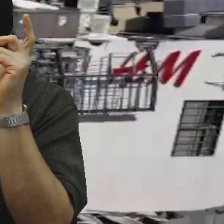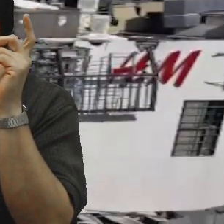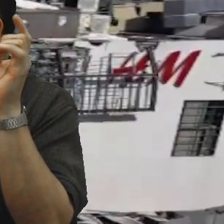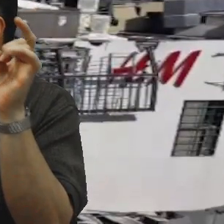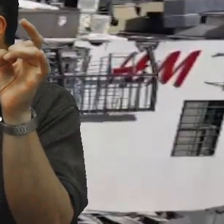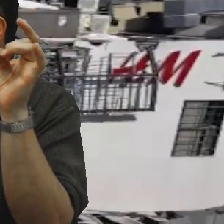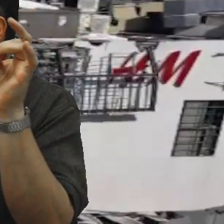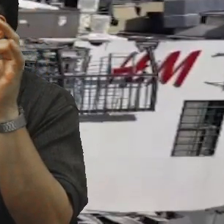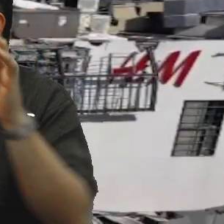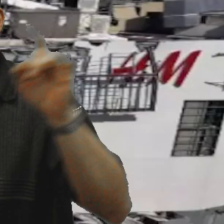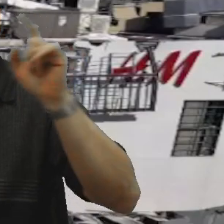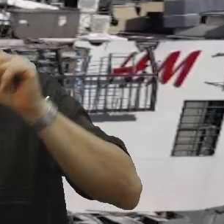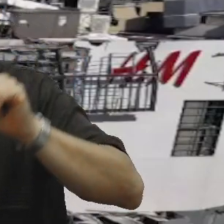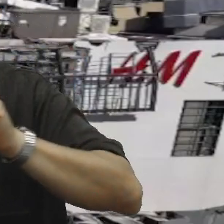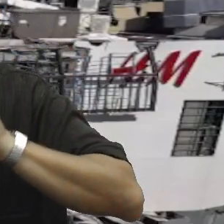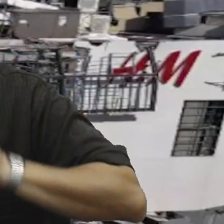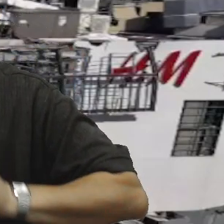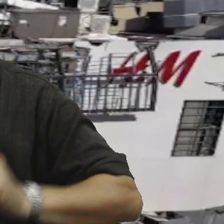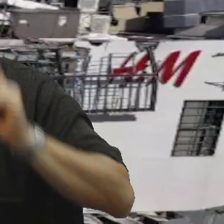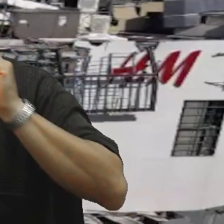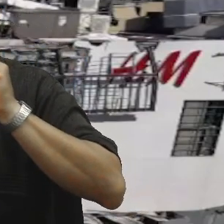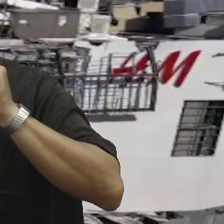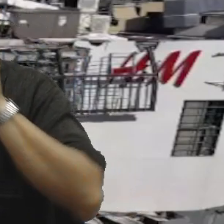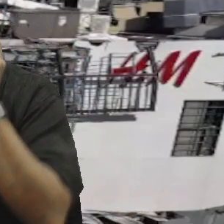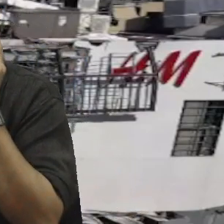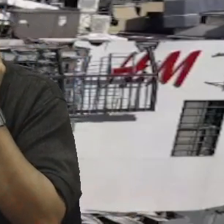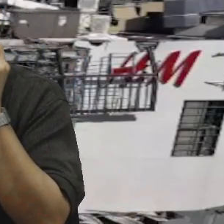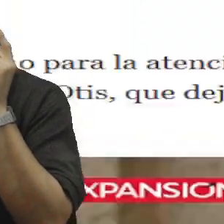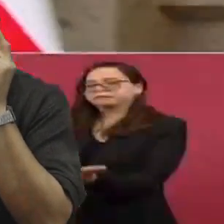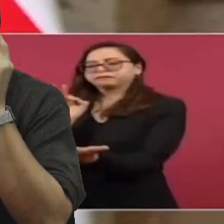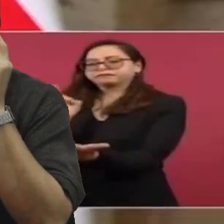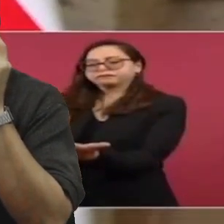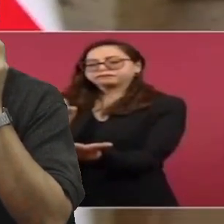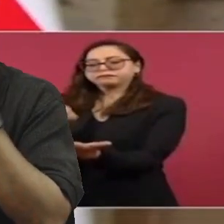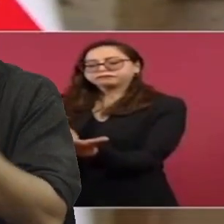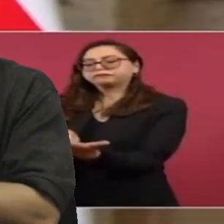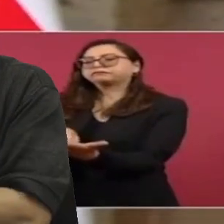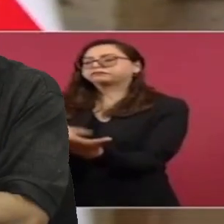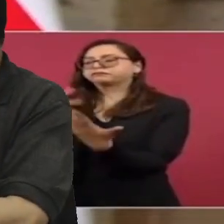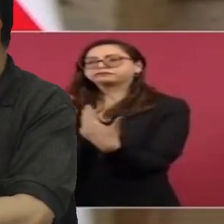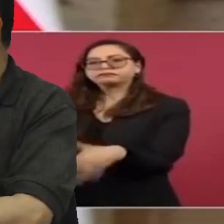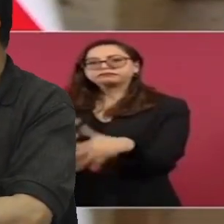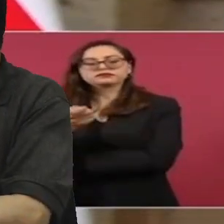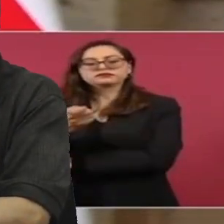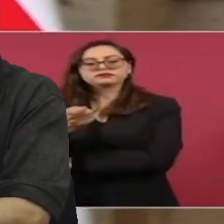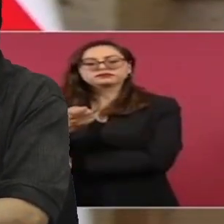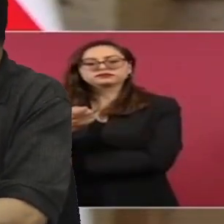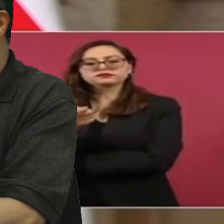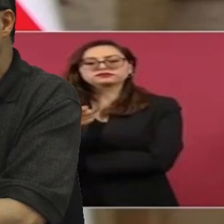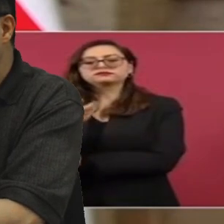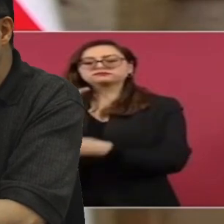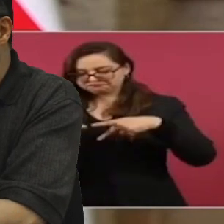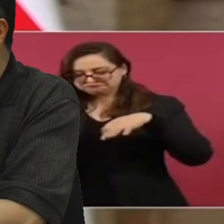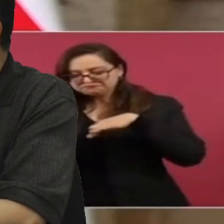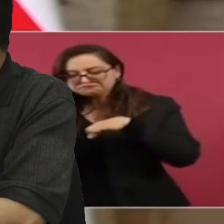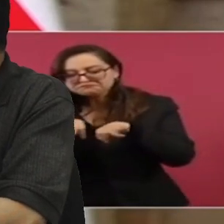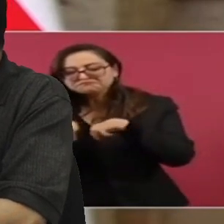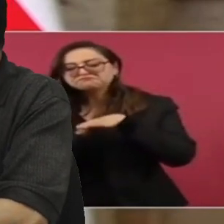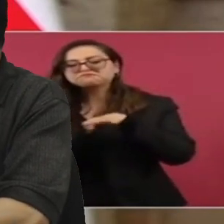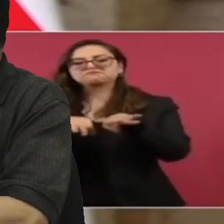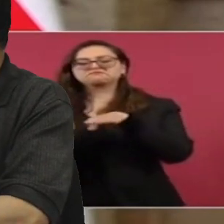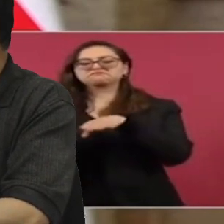recursos para atender desastres tras extinción del fonden vean esto el Gobierno Federal cuenta con al menos